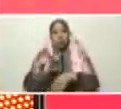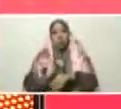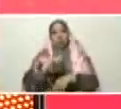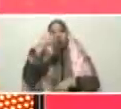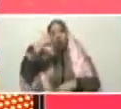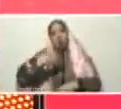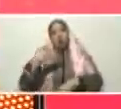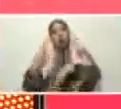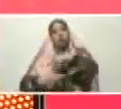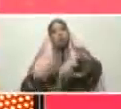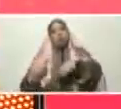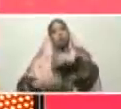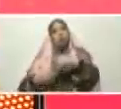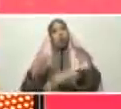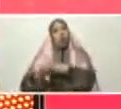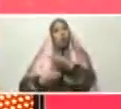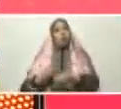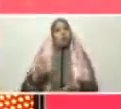revolucionario